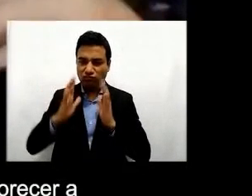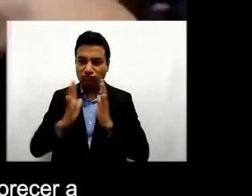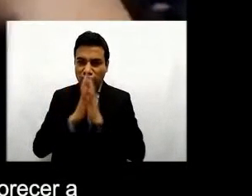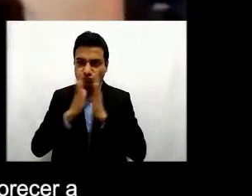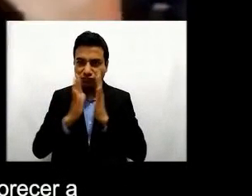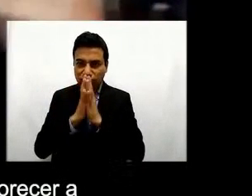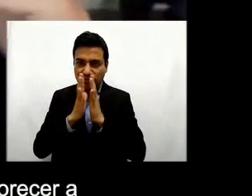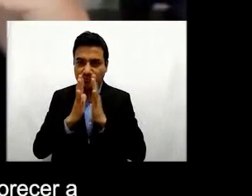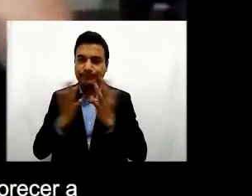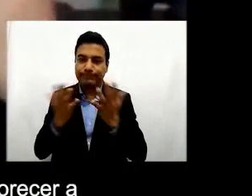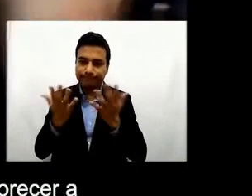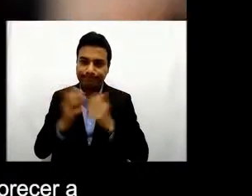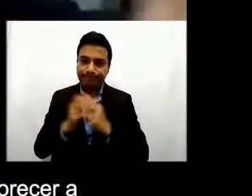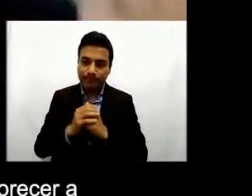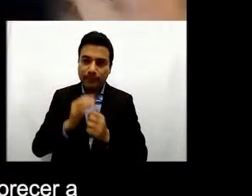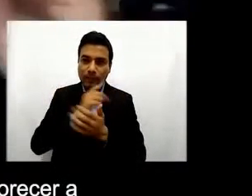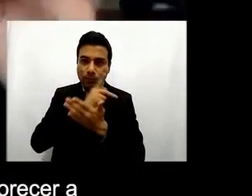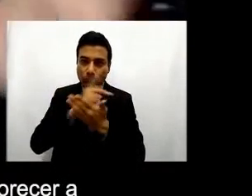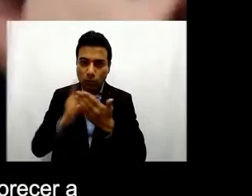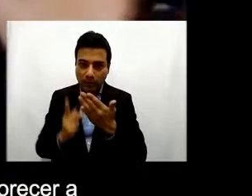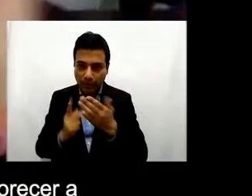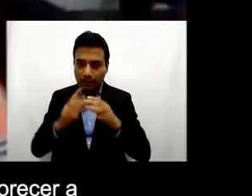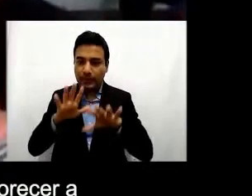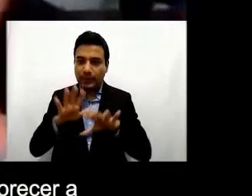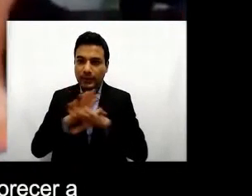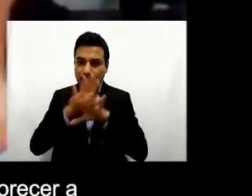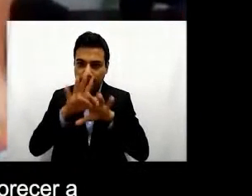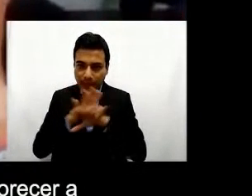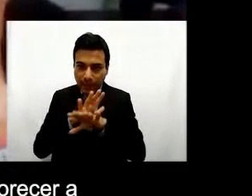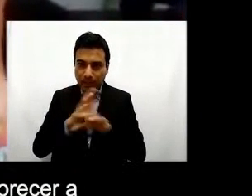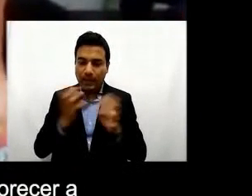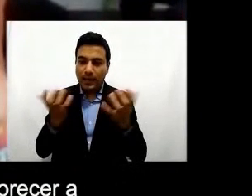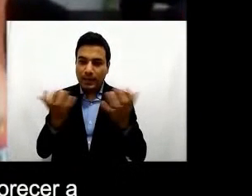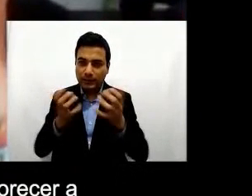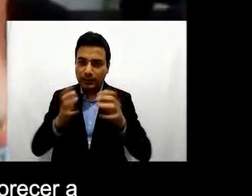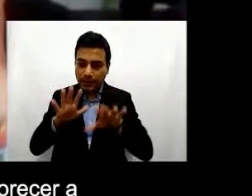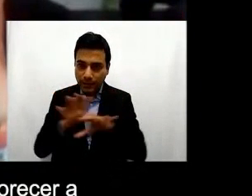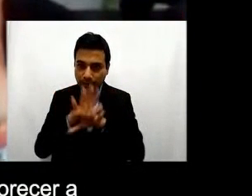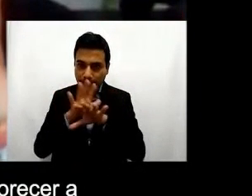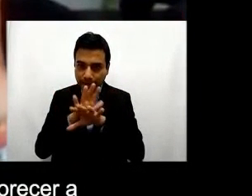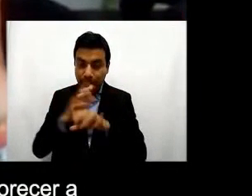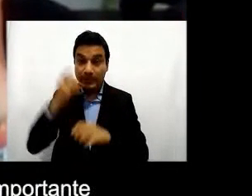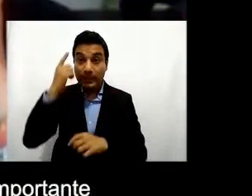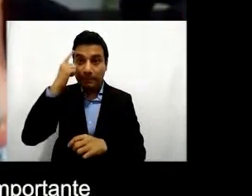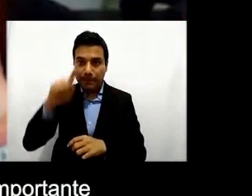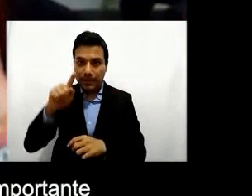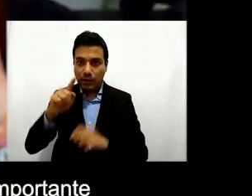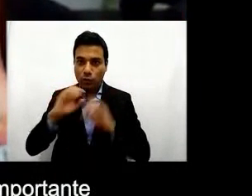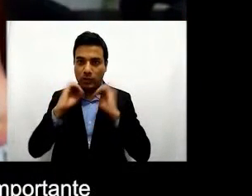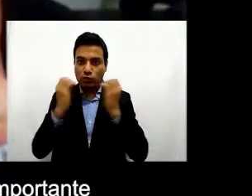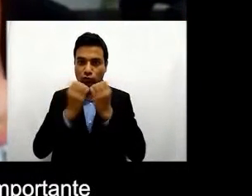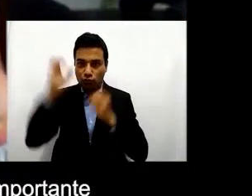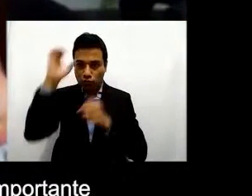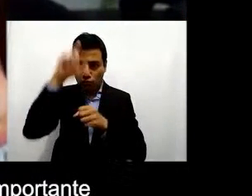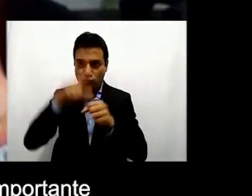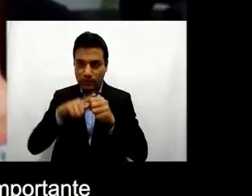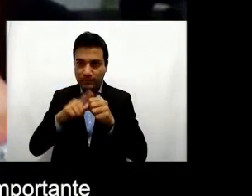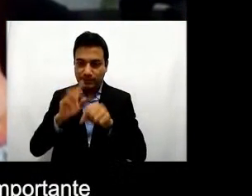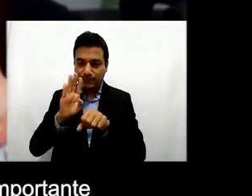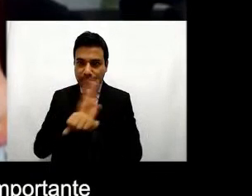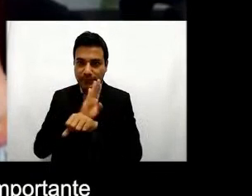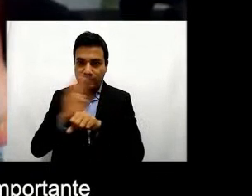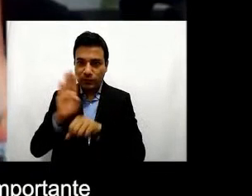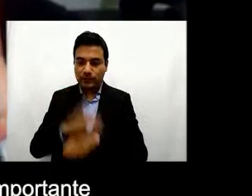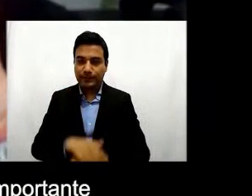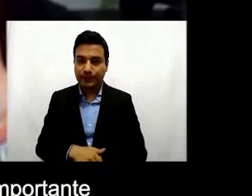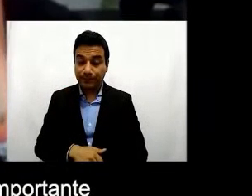dinámicas, las políticas, las formas de poder favorecer a las organizaciones culturales, partiendo de reconocer que jugaron